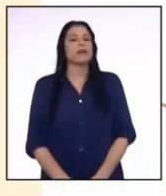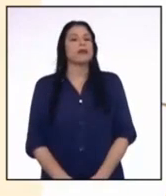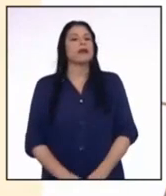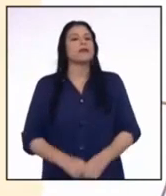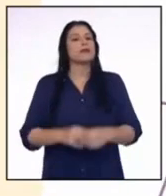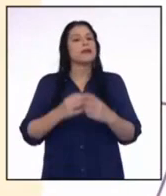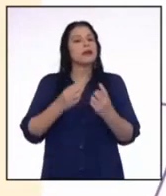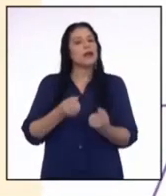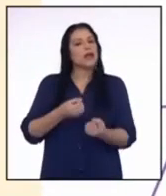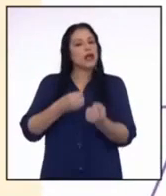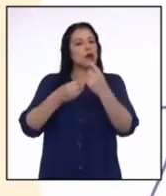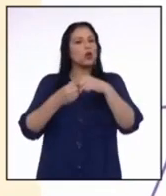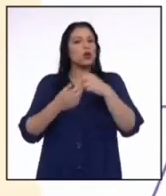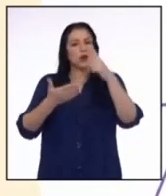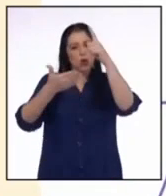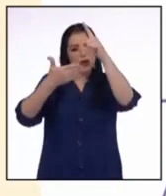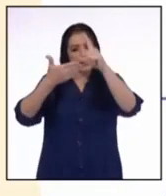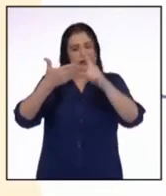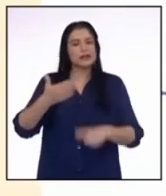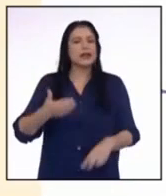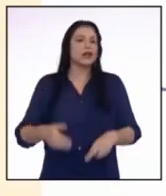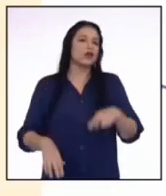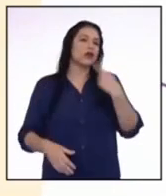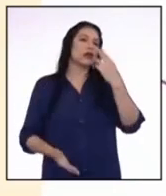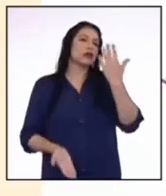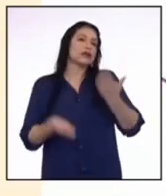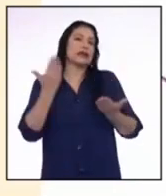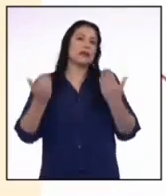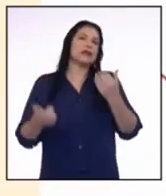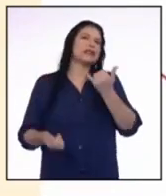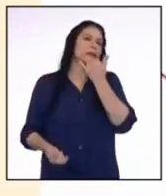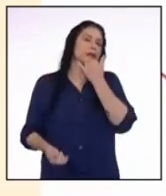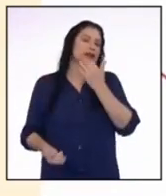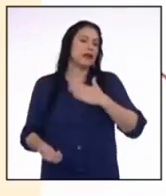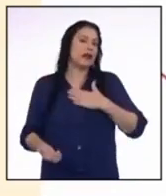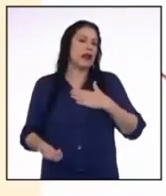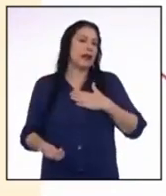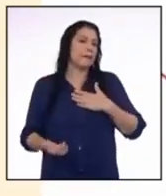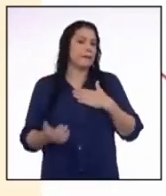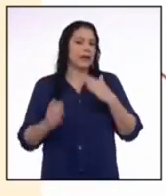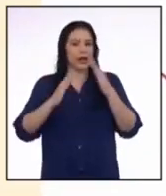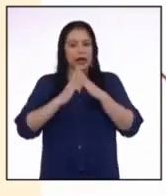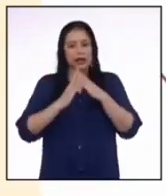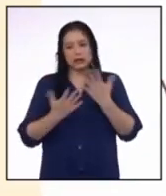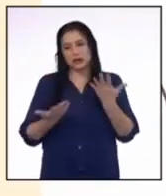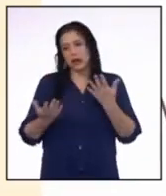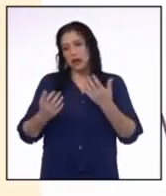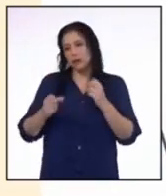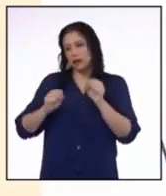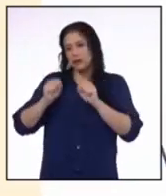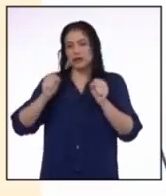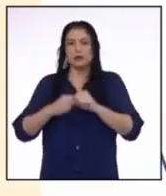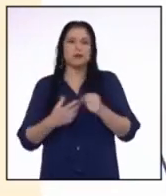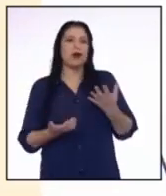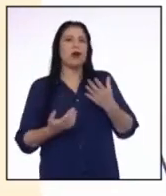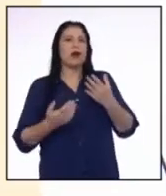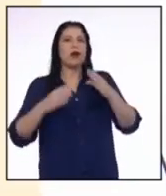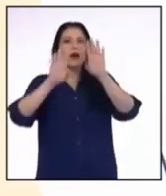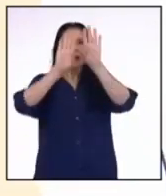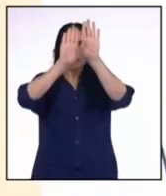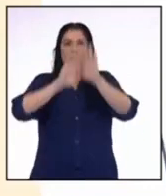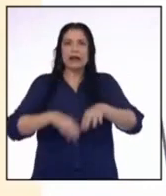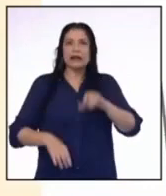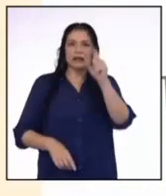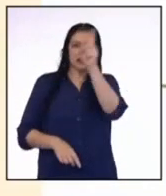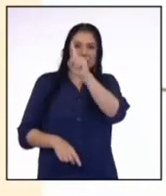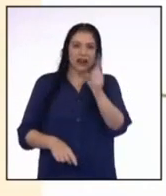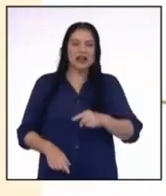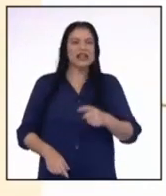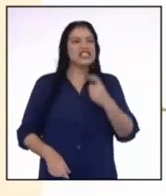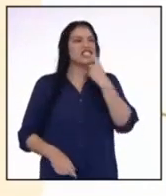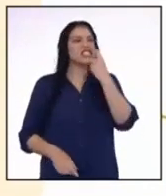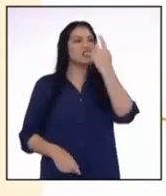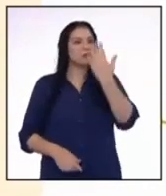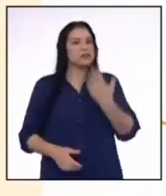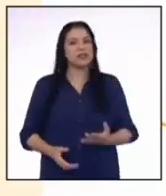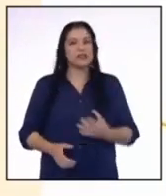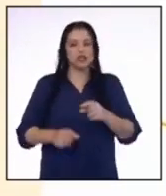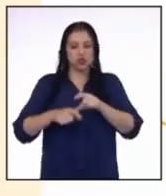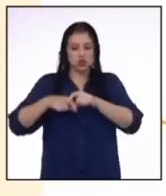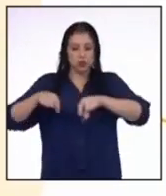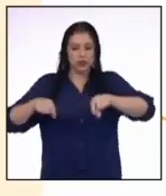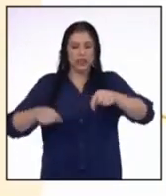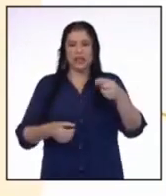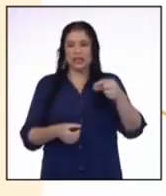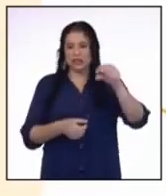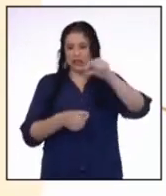Incluir un listado de riesgos que traería un sismo en mi casa. Paredes rajadas, objetos de vidrio que se pueden caer, tuberías de gas y